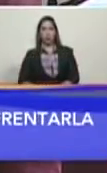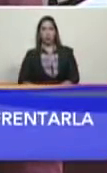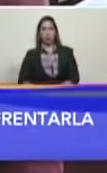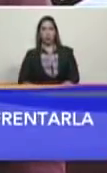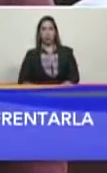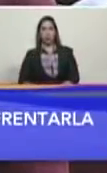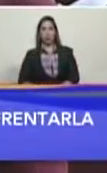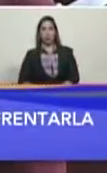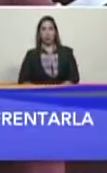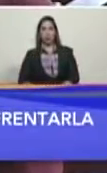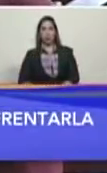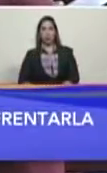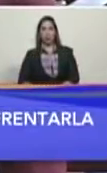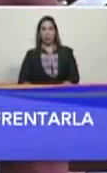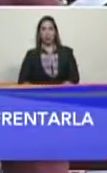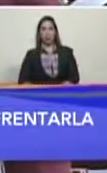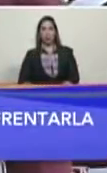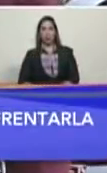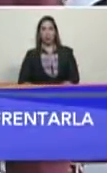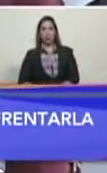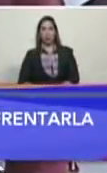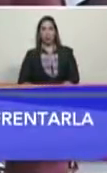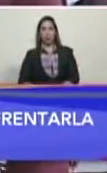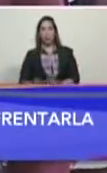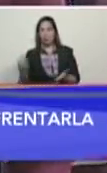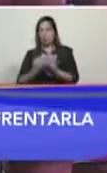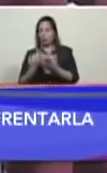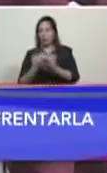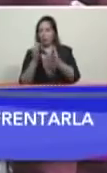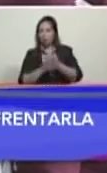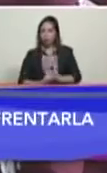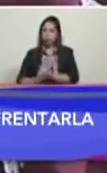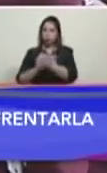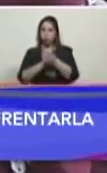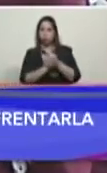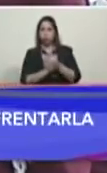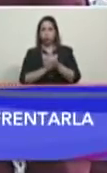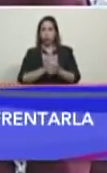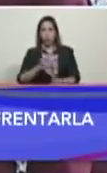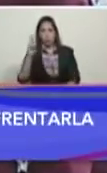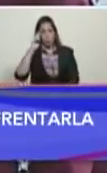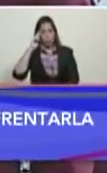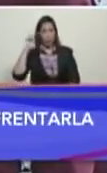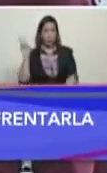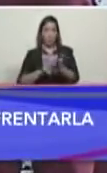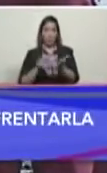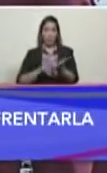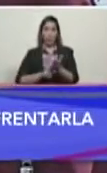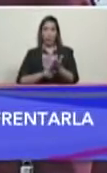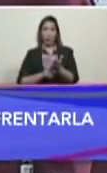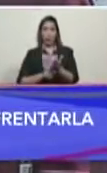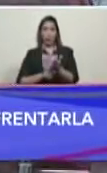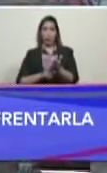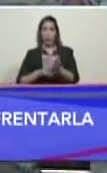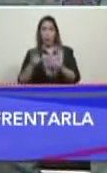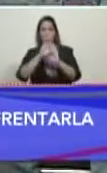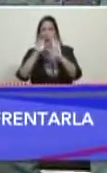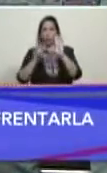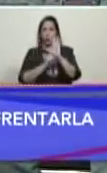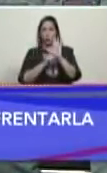con moral en alto siempre, con la razón, con la verdad y con la Constitución en la mano.